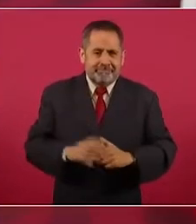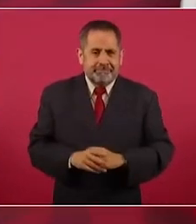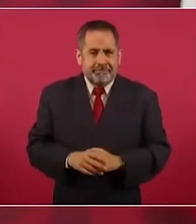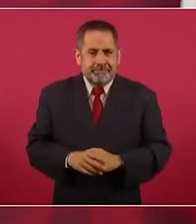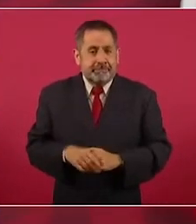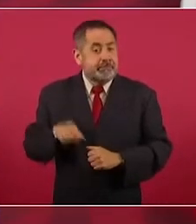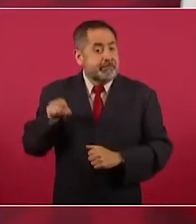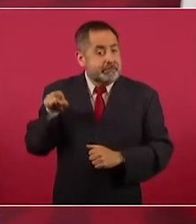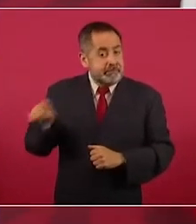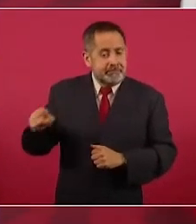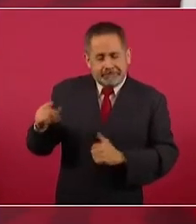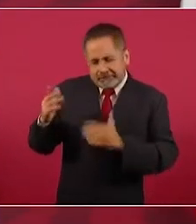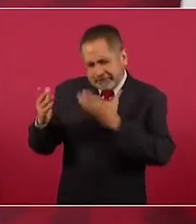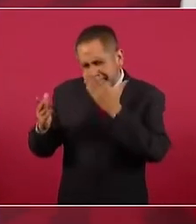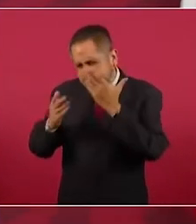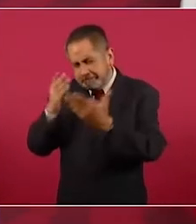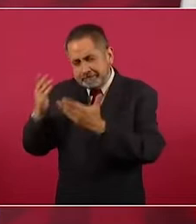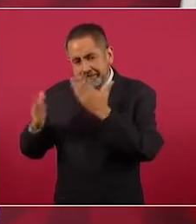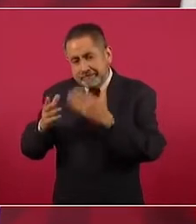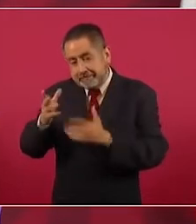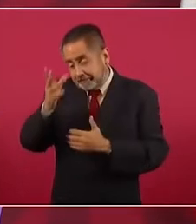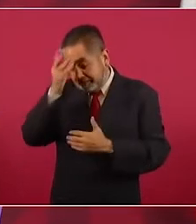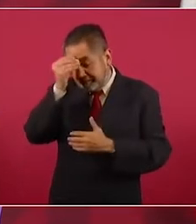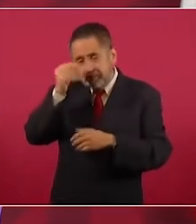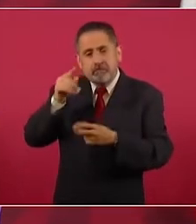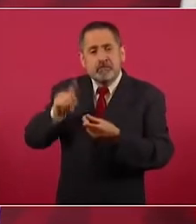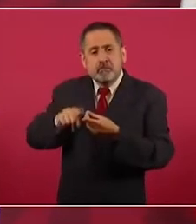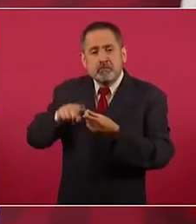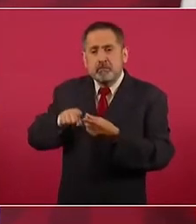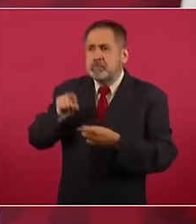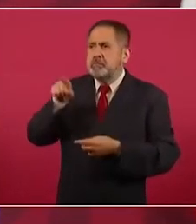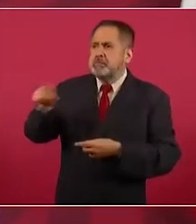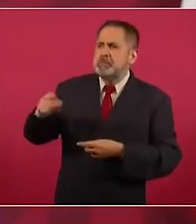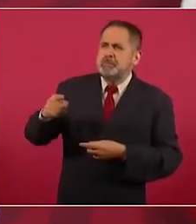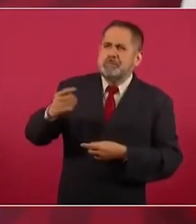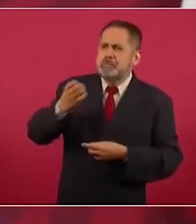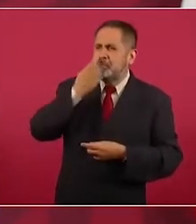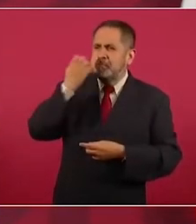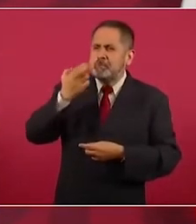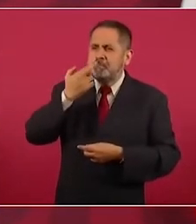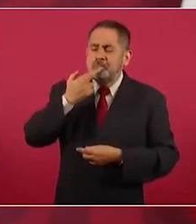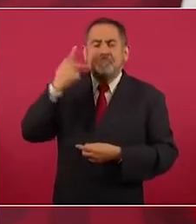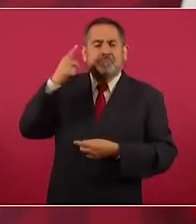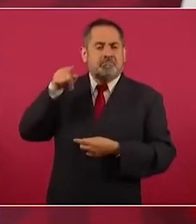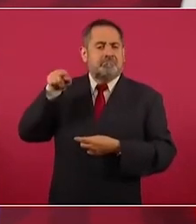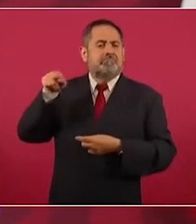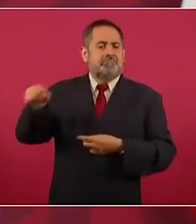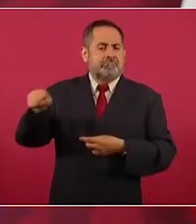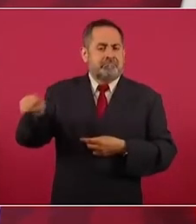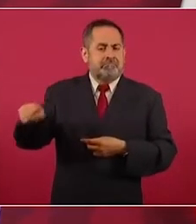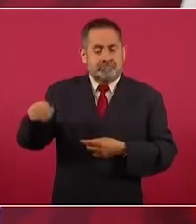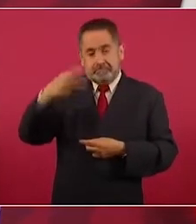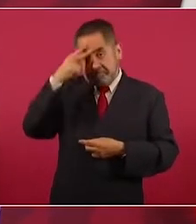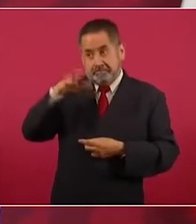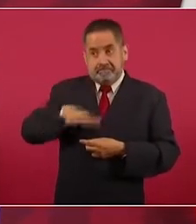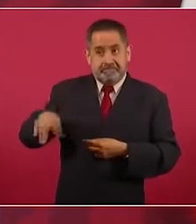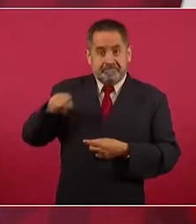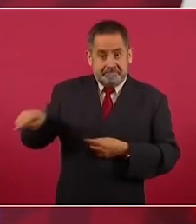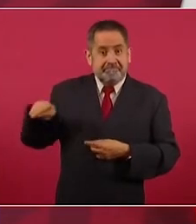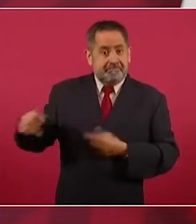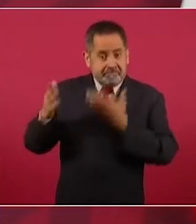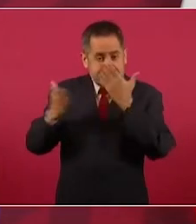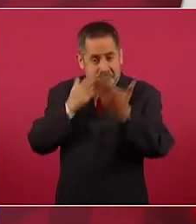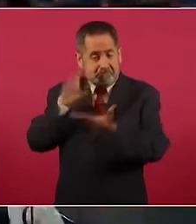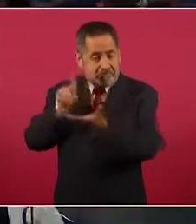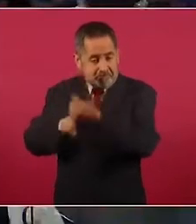se formó en una de las mejores escuelas de México,